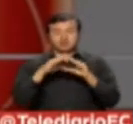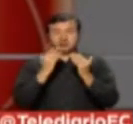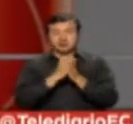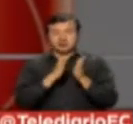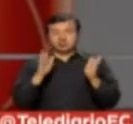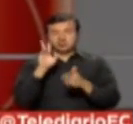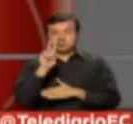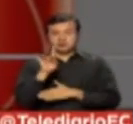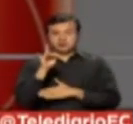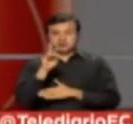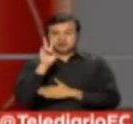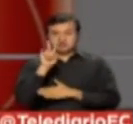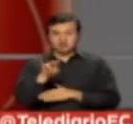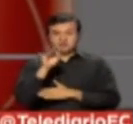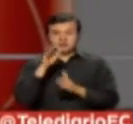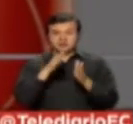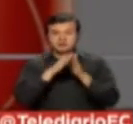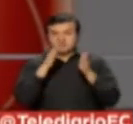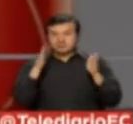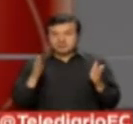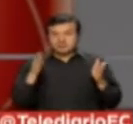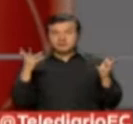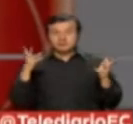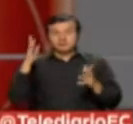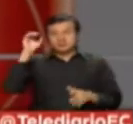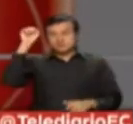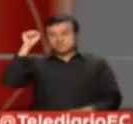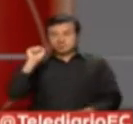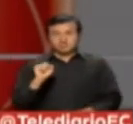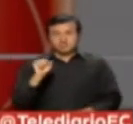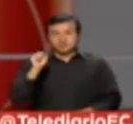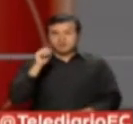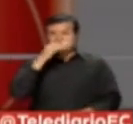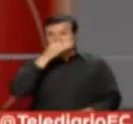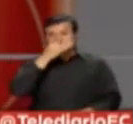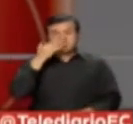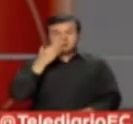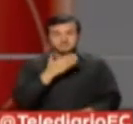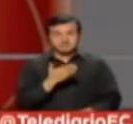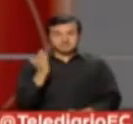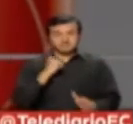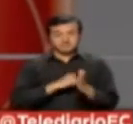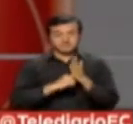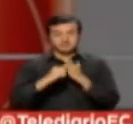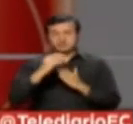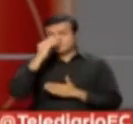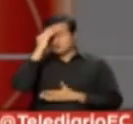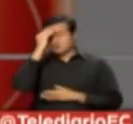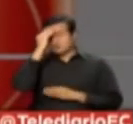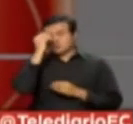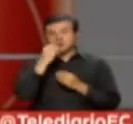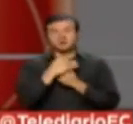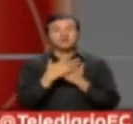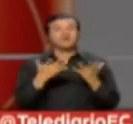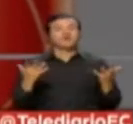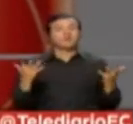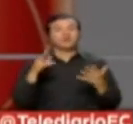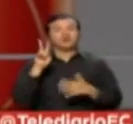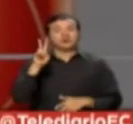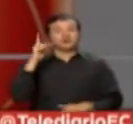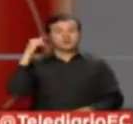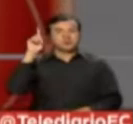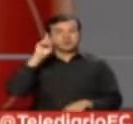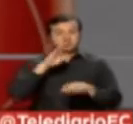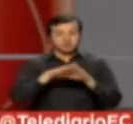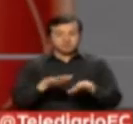2018 2019 en el ciclo sierra región amazónica el ministerio de educación informó que dos millones